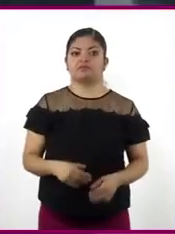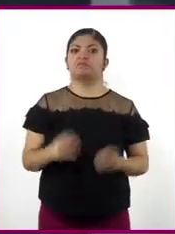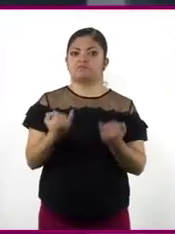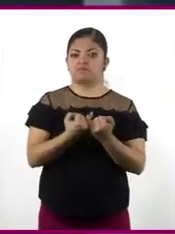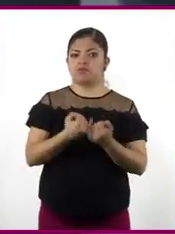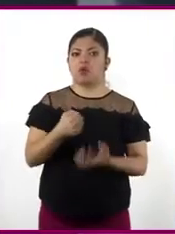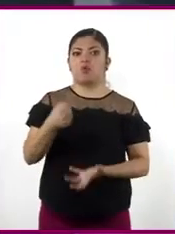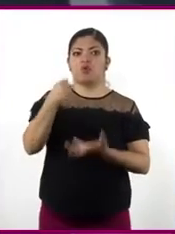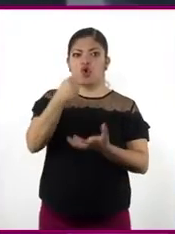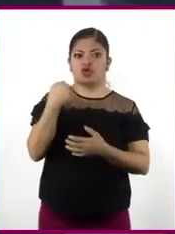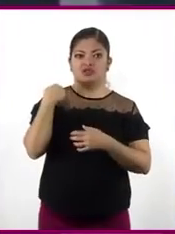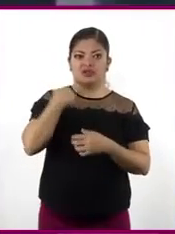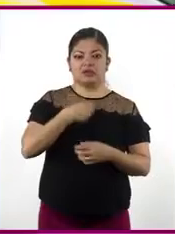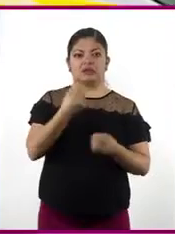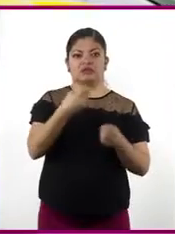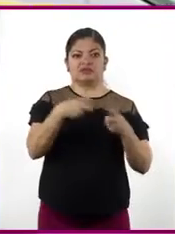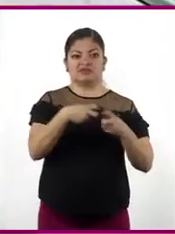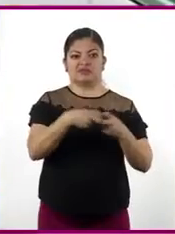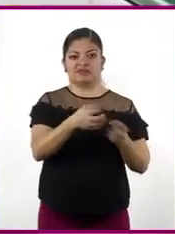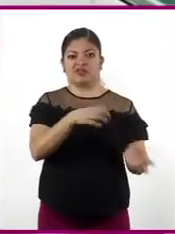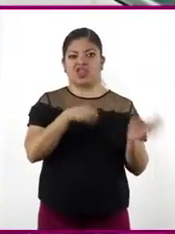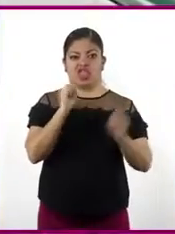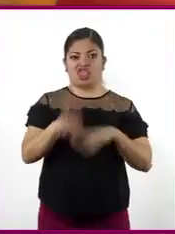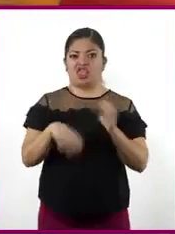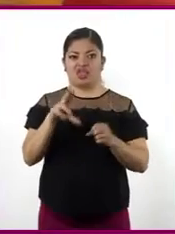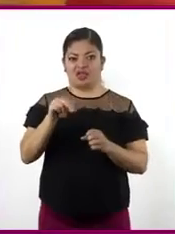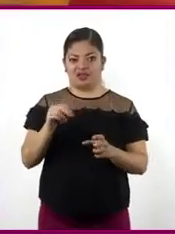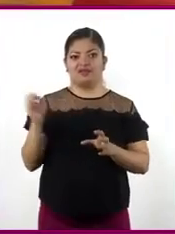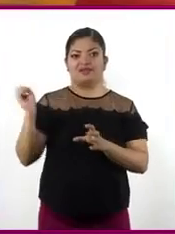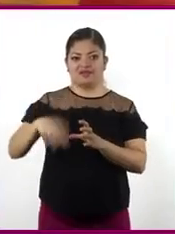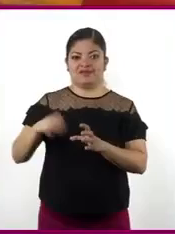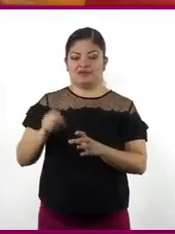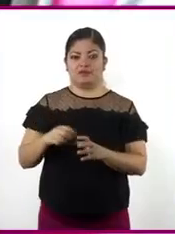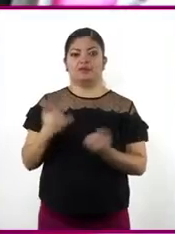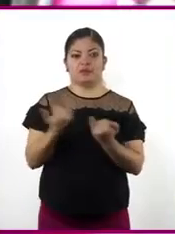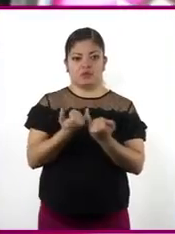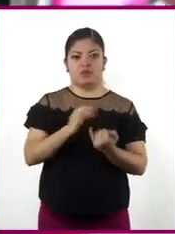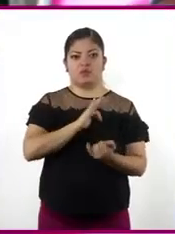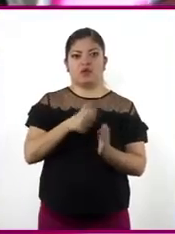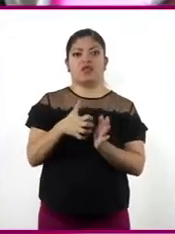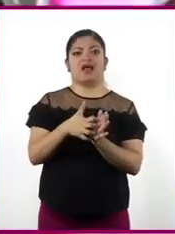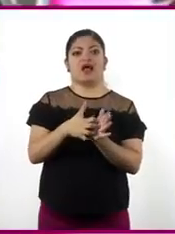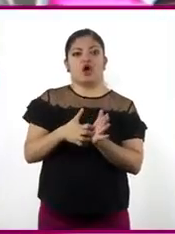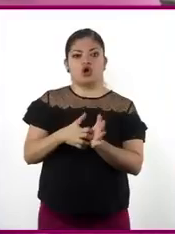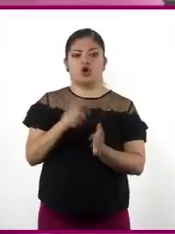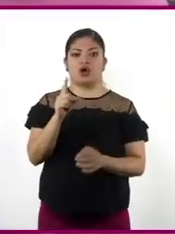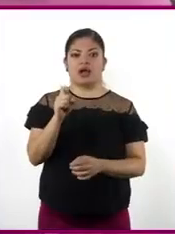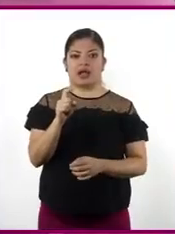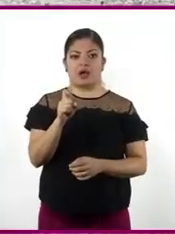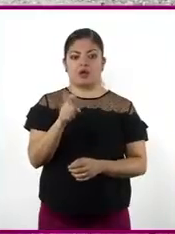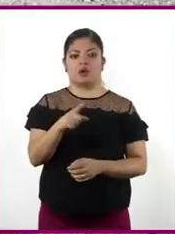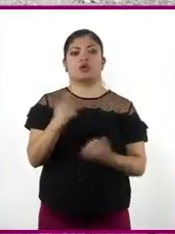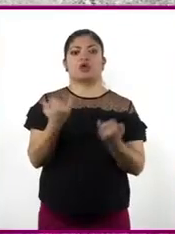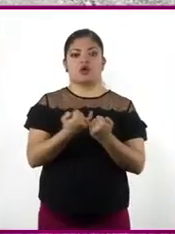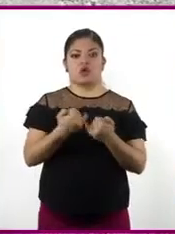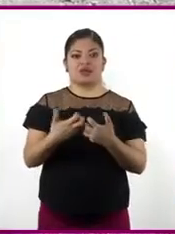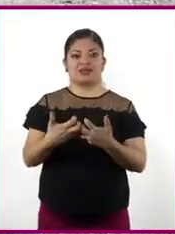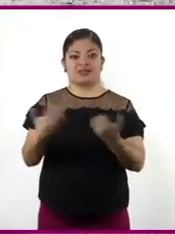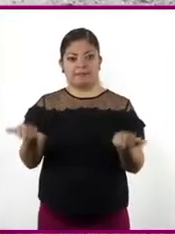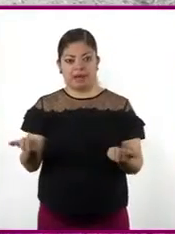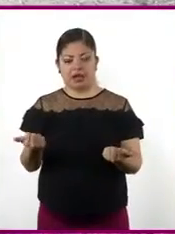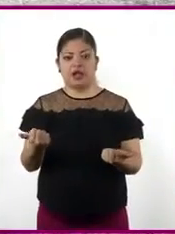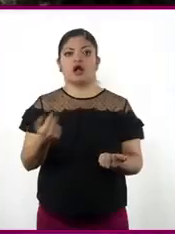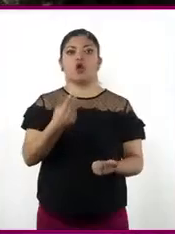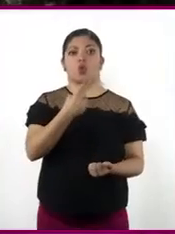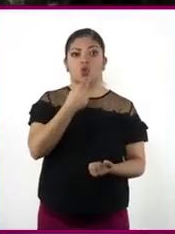reutilizables y evitar el uso de bolsas desechables. Ahorrar agua. así como separar, reusar y reciclar